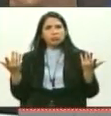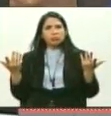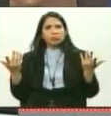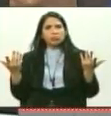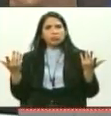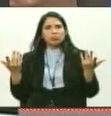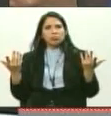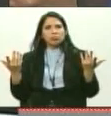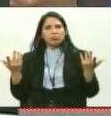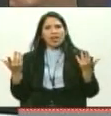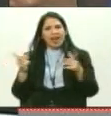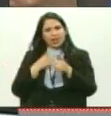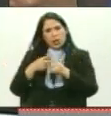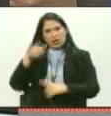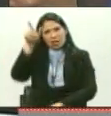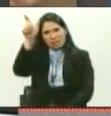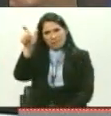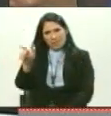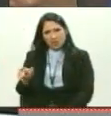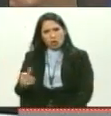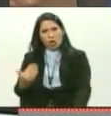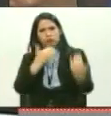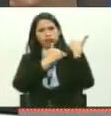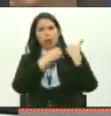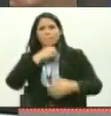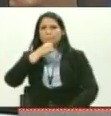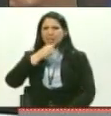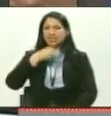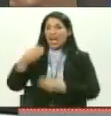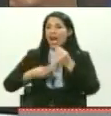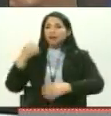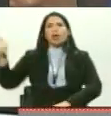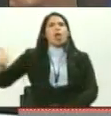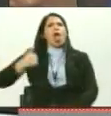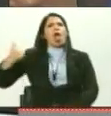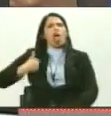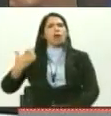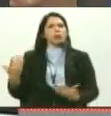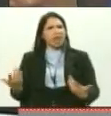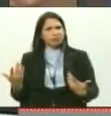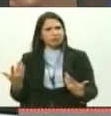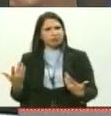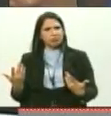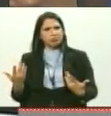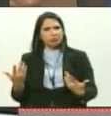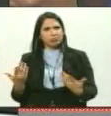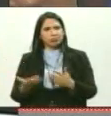te ponen a una persona en prensa y esa persona hace ahí lo que mejor le parece